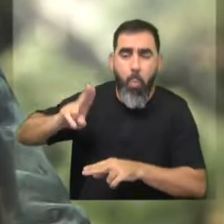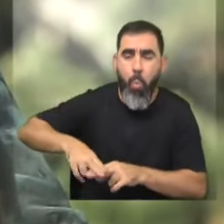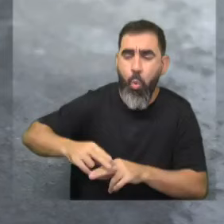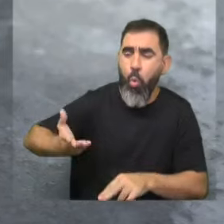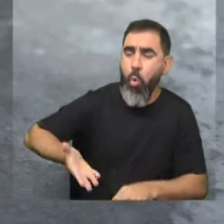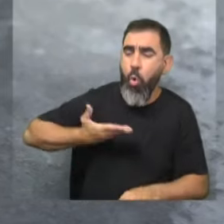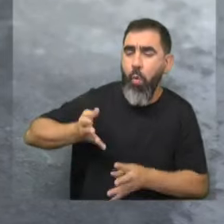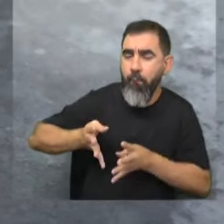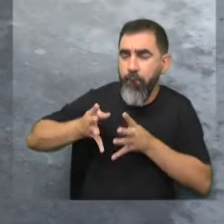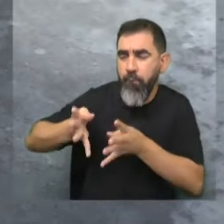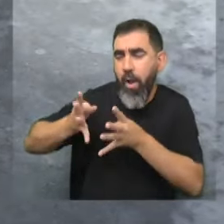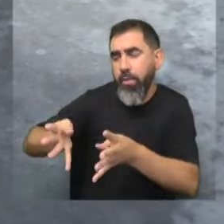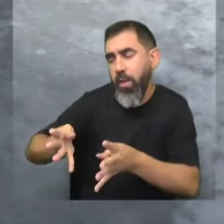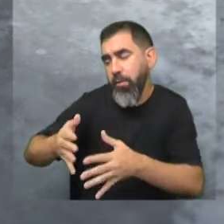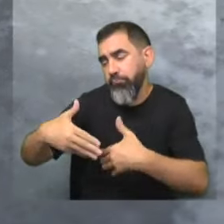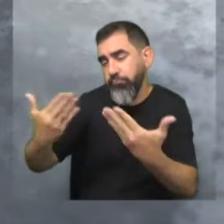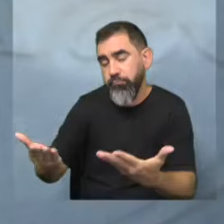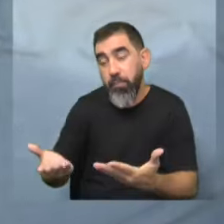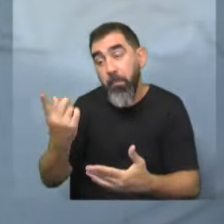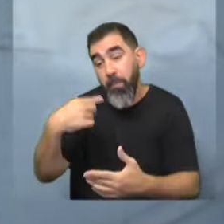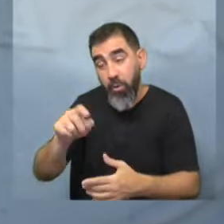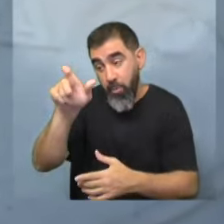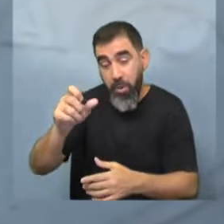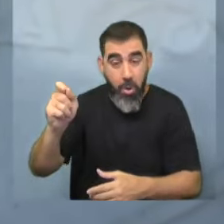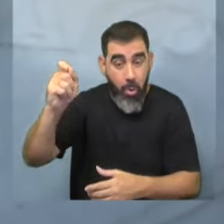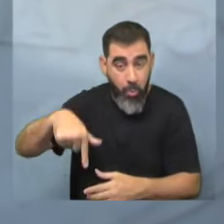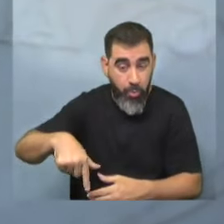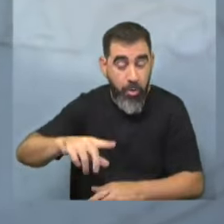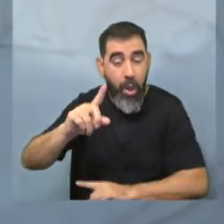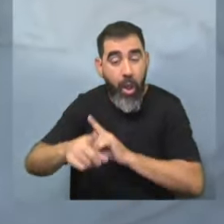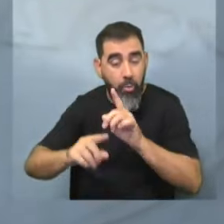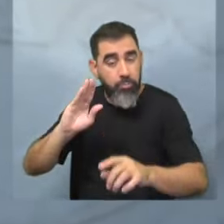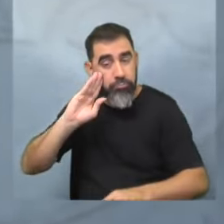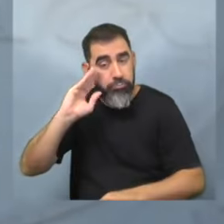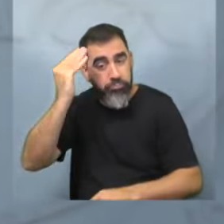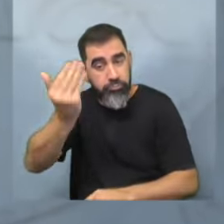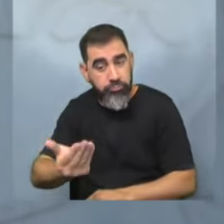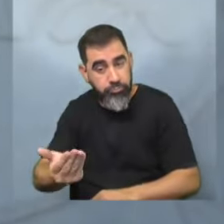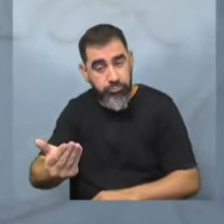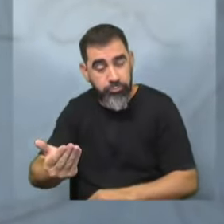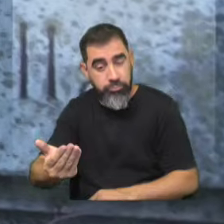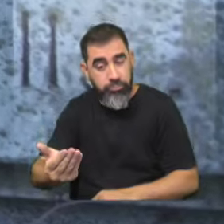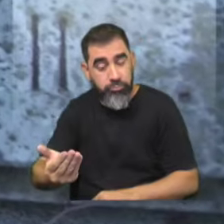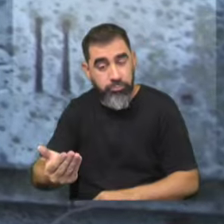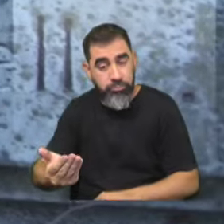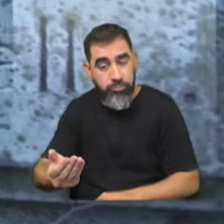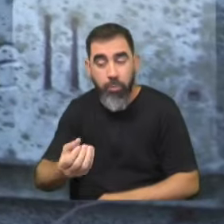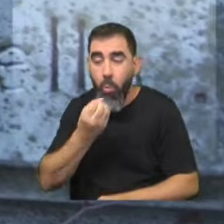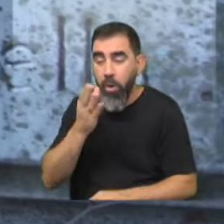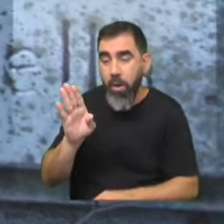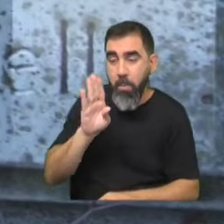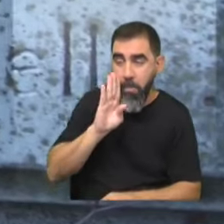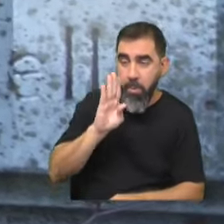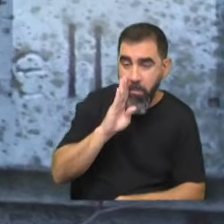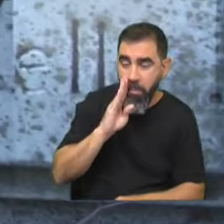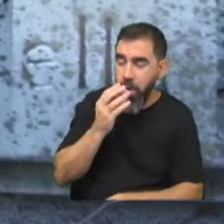gloriosamente en la batalla tanto. Ahora, cuando se trata de civiles, tenemos algunos reconocimientos de buenas madres,